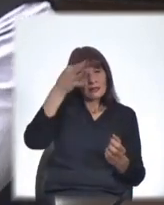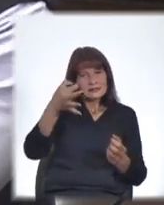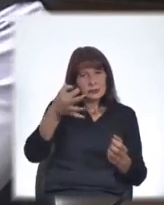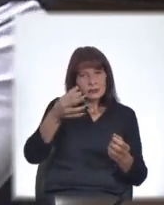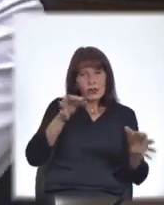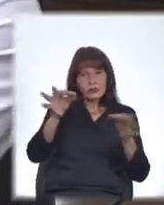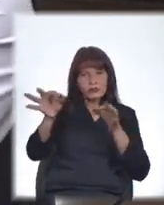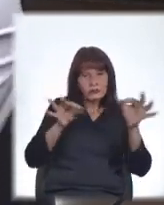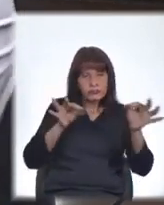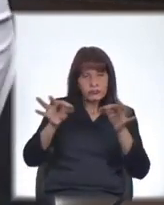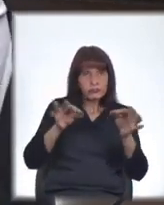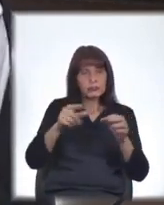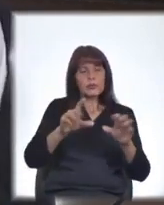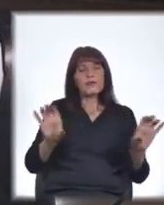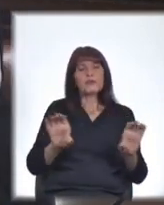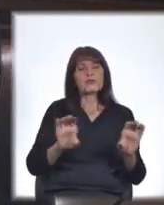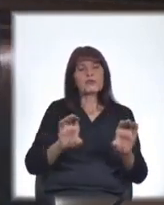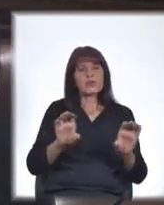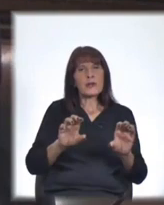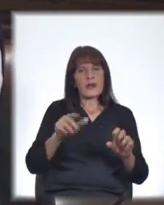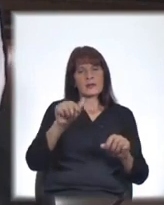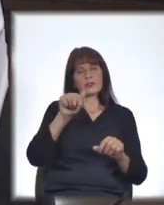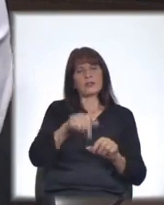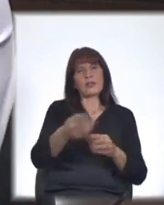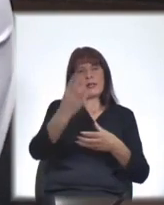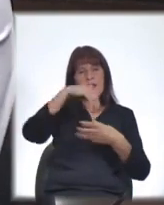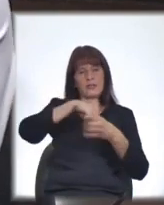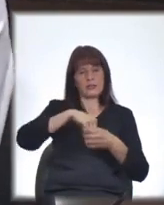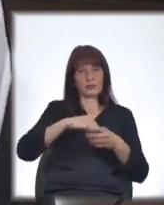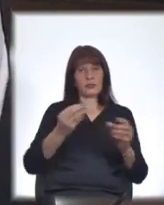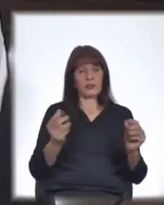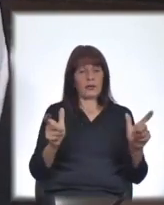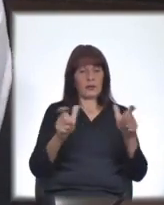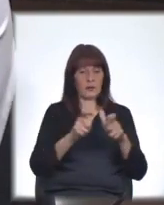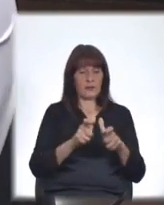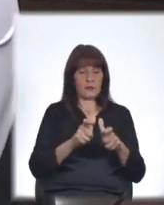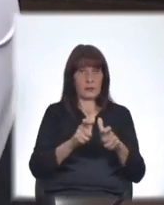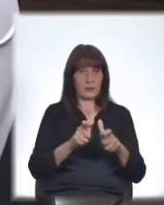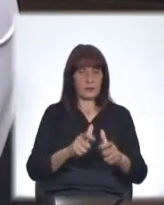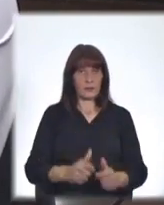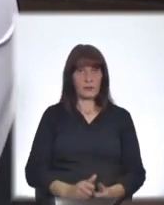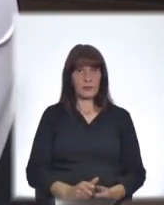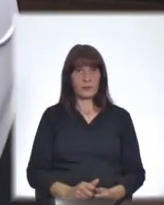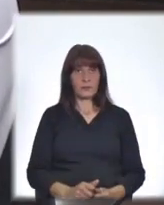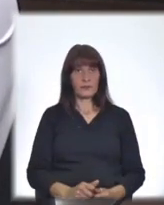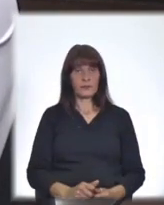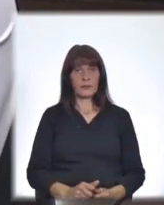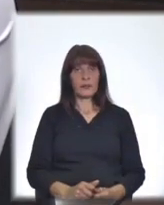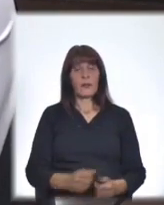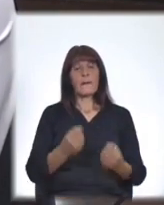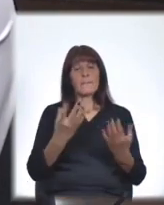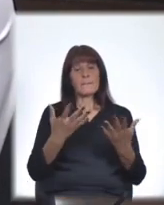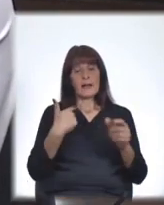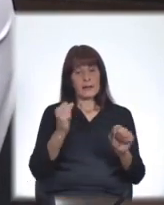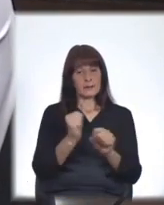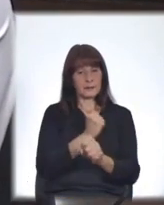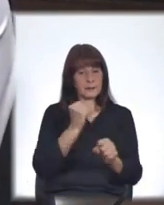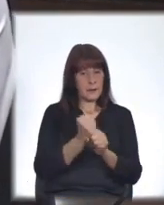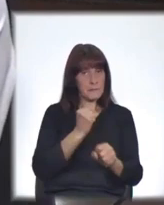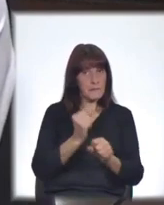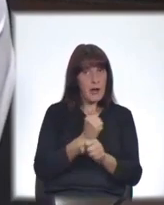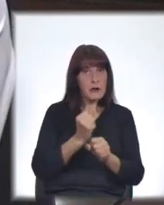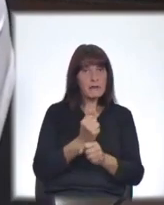que han tenido los funcionarios de esta Cámara, los funcionarios de la Comisión, para con nuestro trabajo, con nuestro esfuerzo